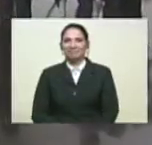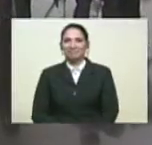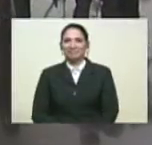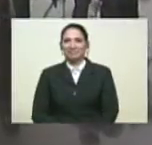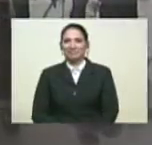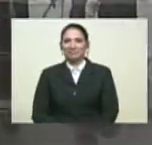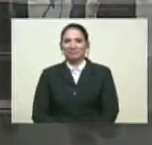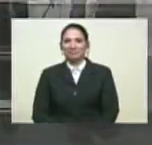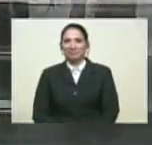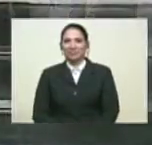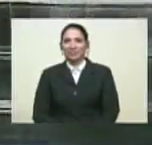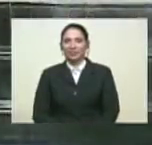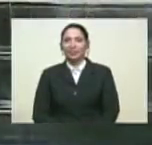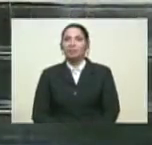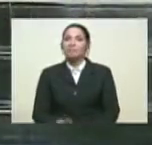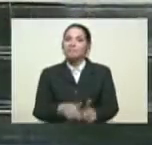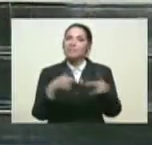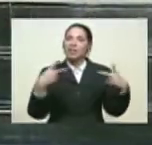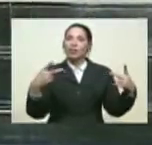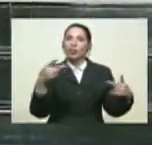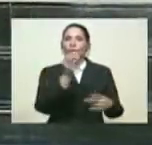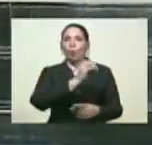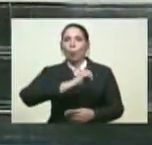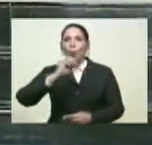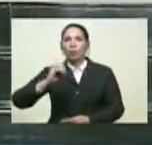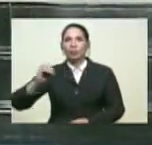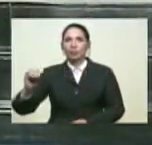El corredor Orinoco